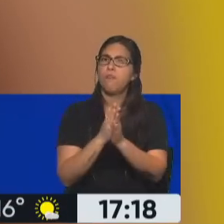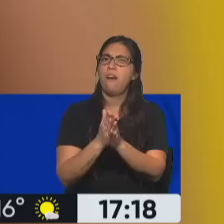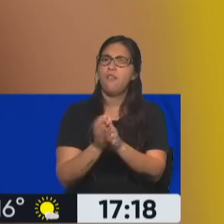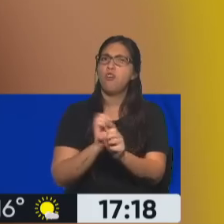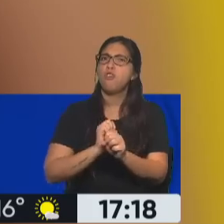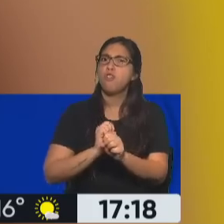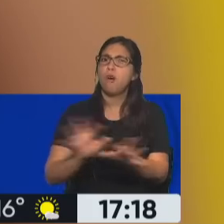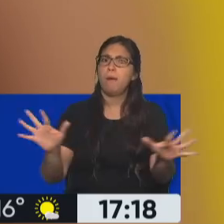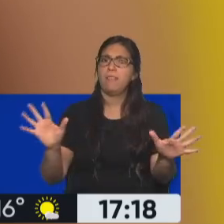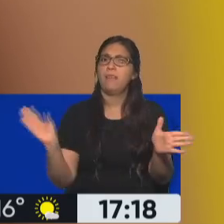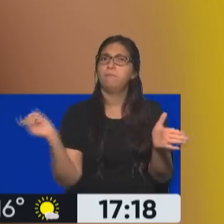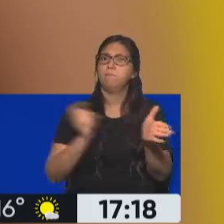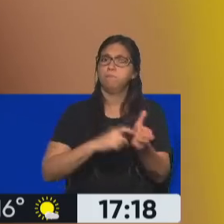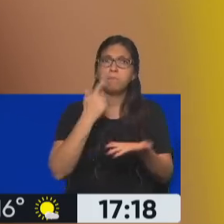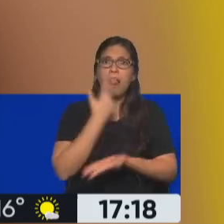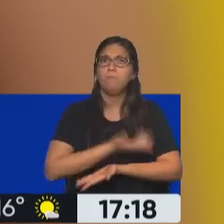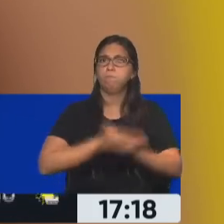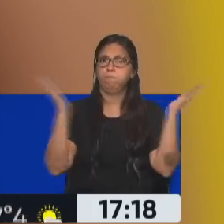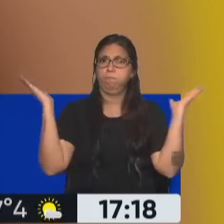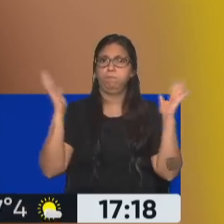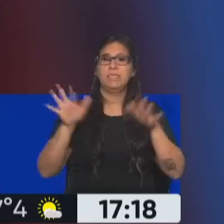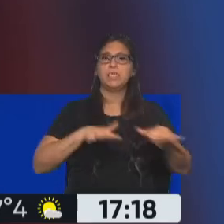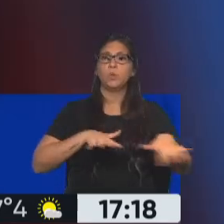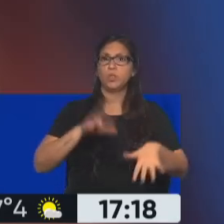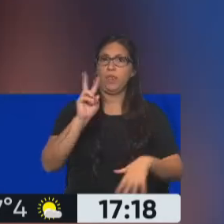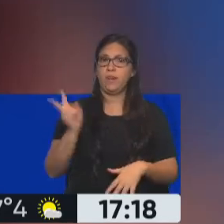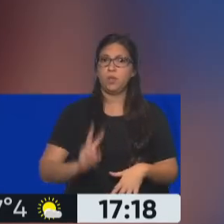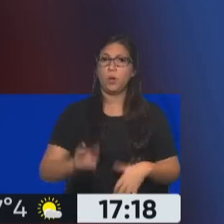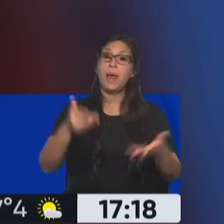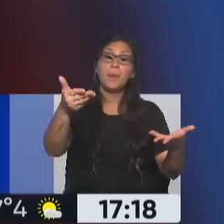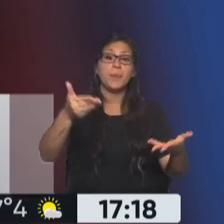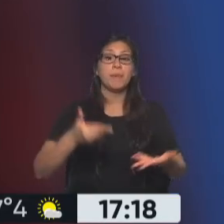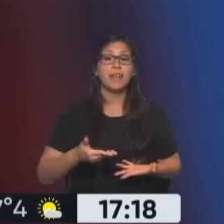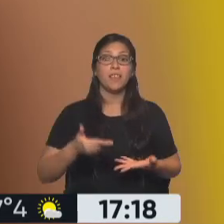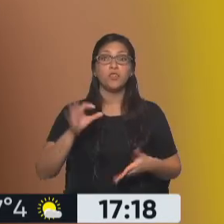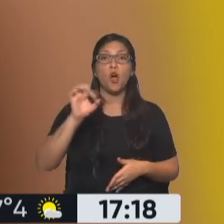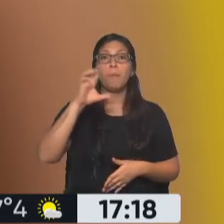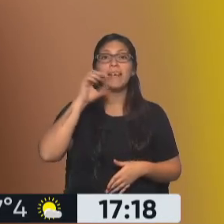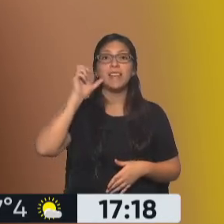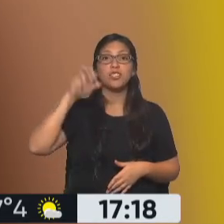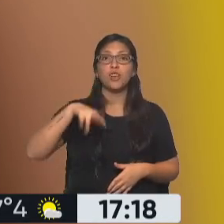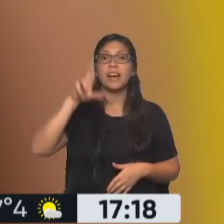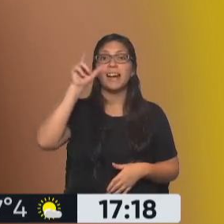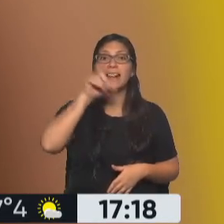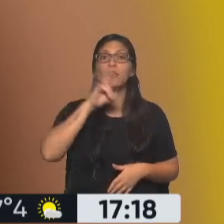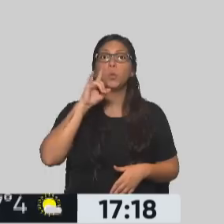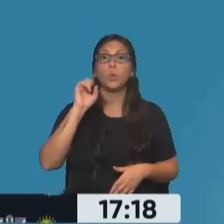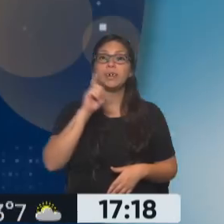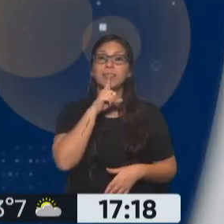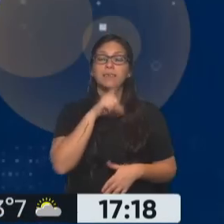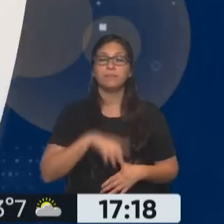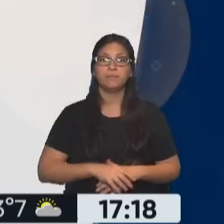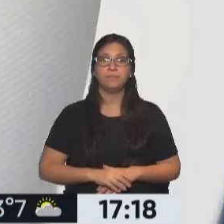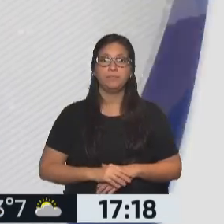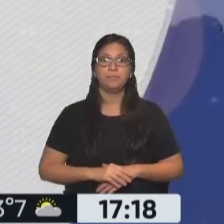y amplifica la información para que el mundo se entere de lo que ocurre en Venezuela. Bienvenidos a Operación Retweet. Bienvenidos a Operación Retweet.